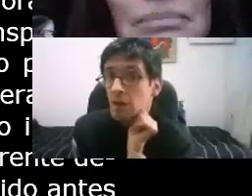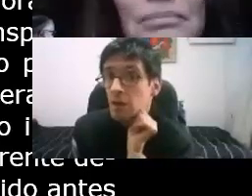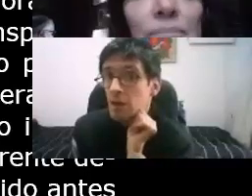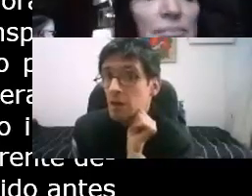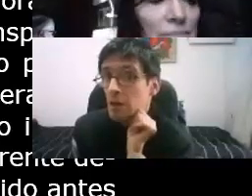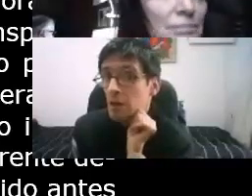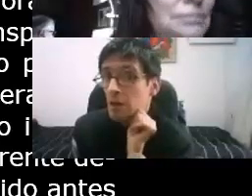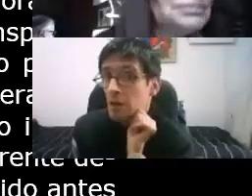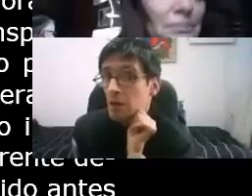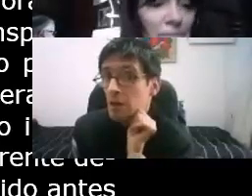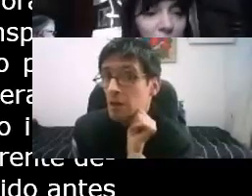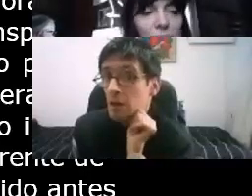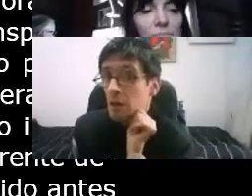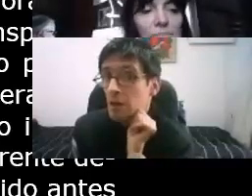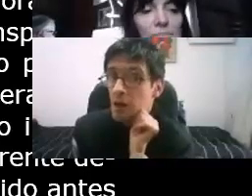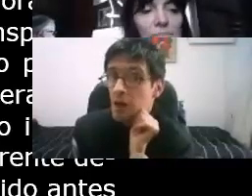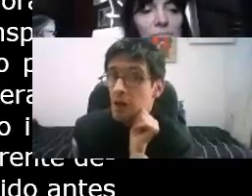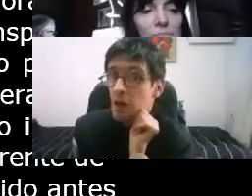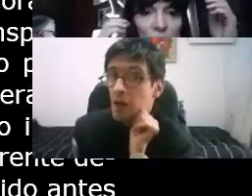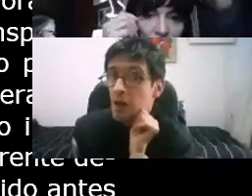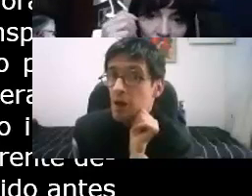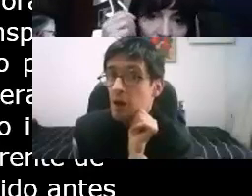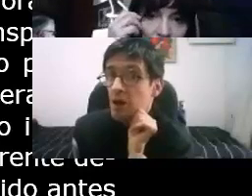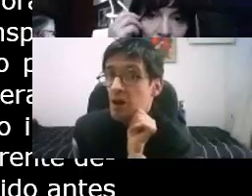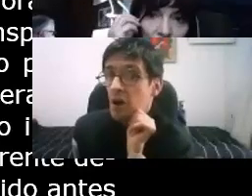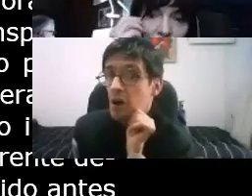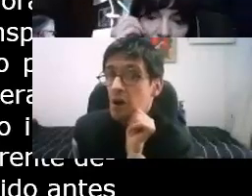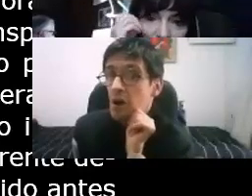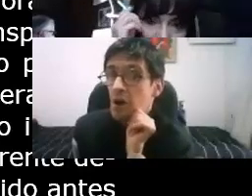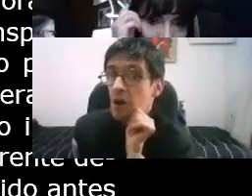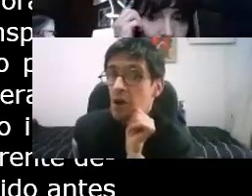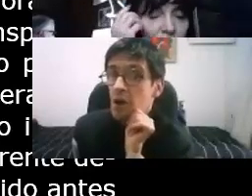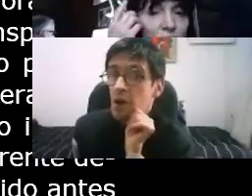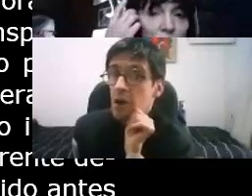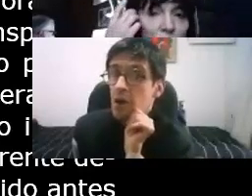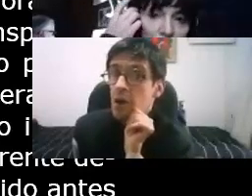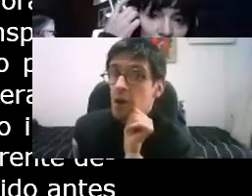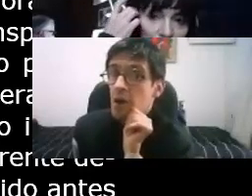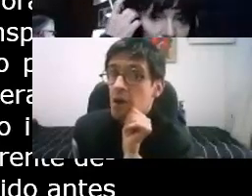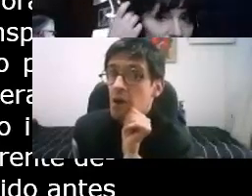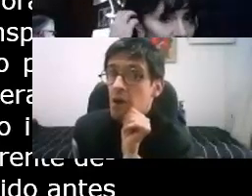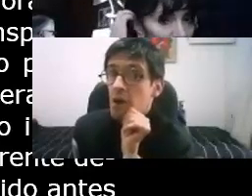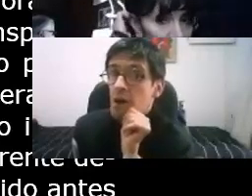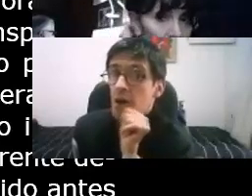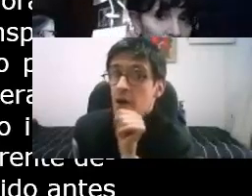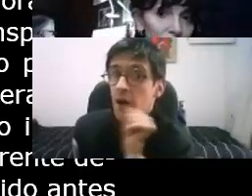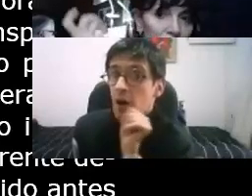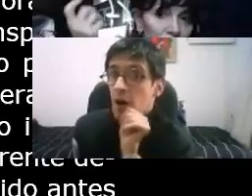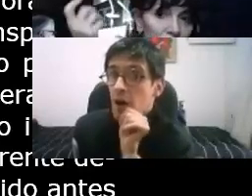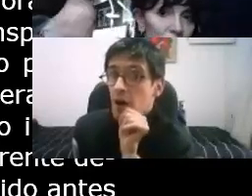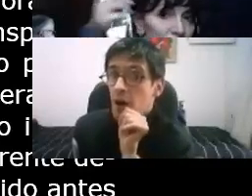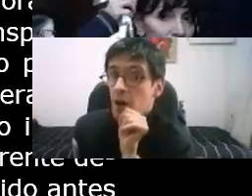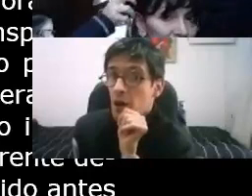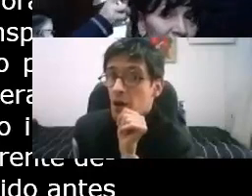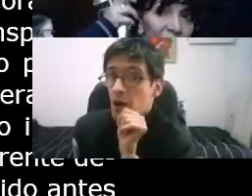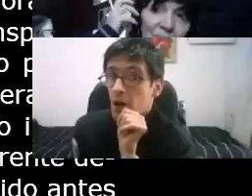pasaje y el de un acompañante en caso de ser necesario. Documento indicado, la fecha de